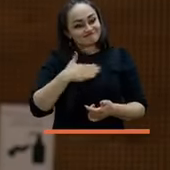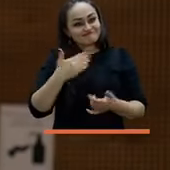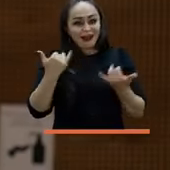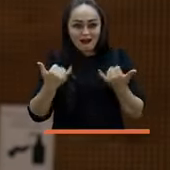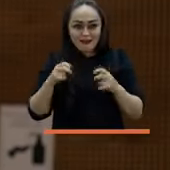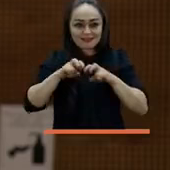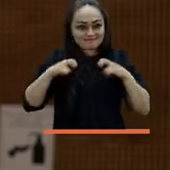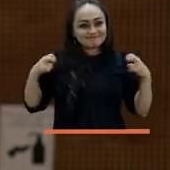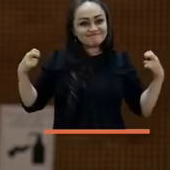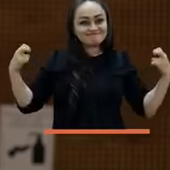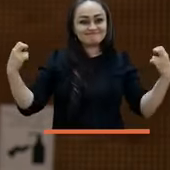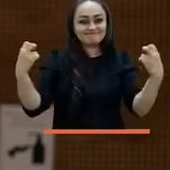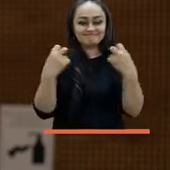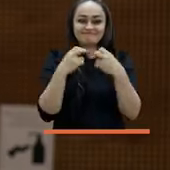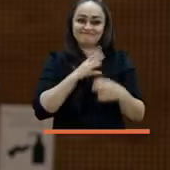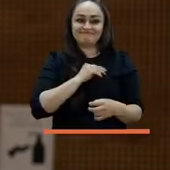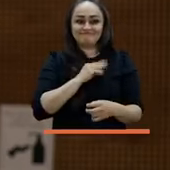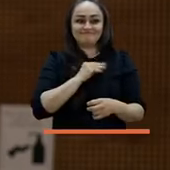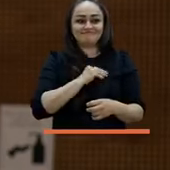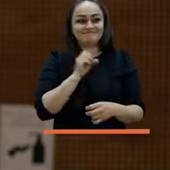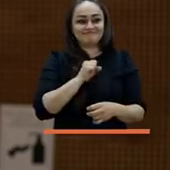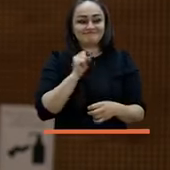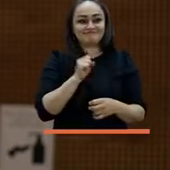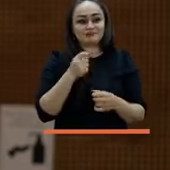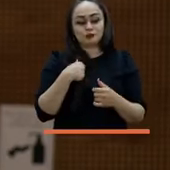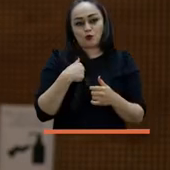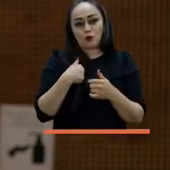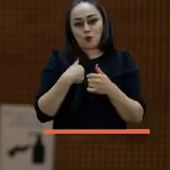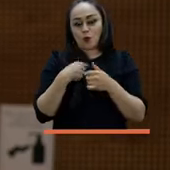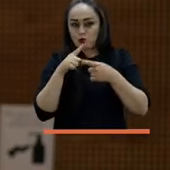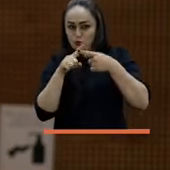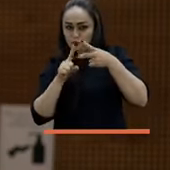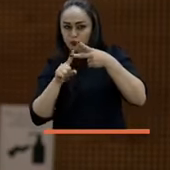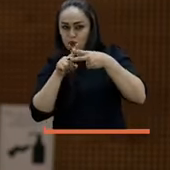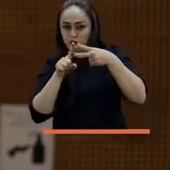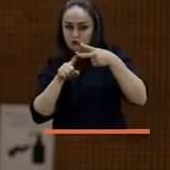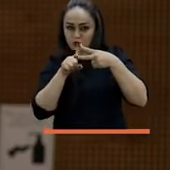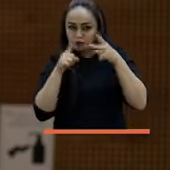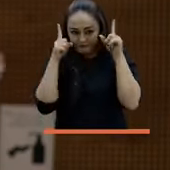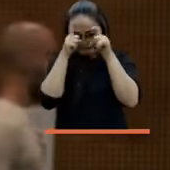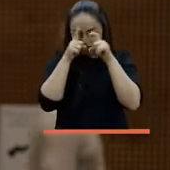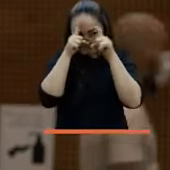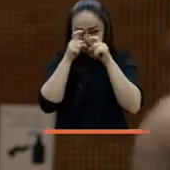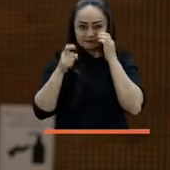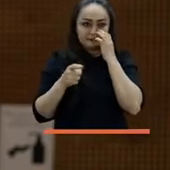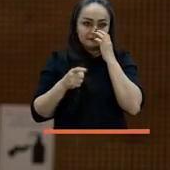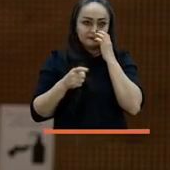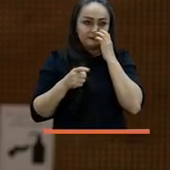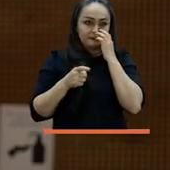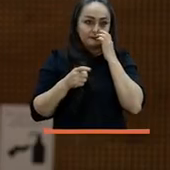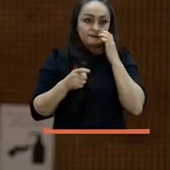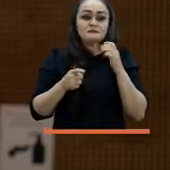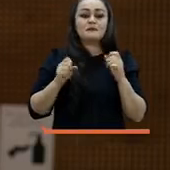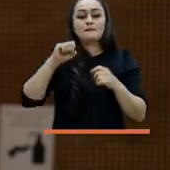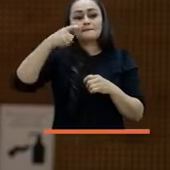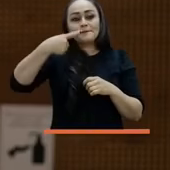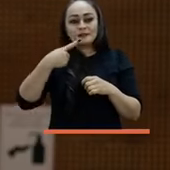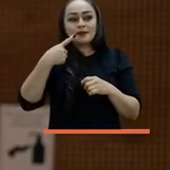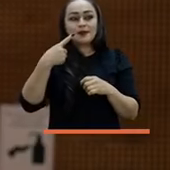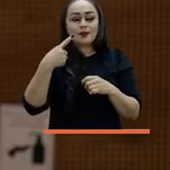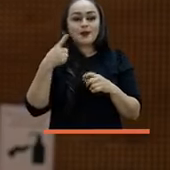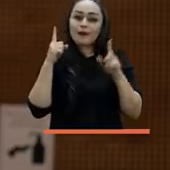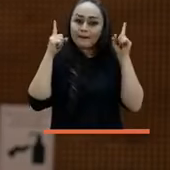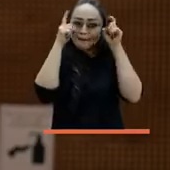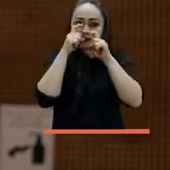y yo inicialmente me gustaría partir de dos reflexiones importantes la primera es que reflexionemos un